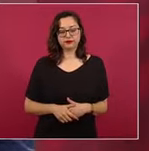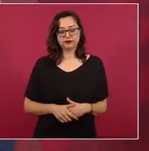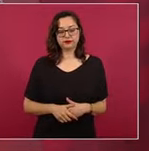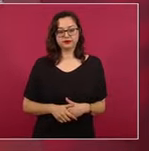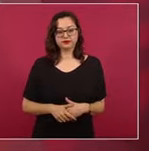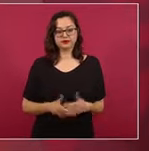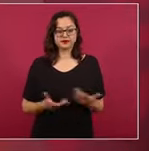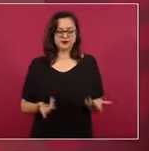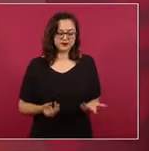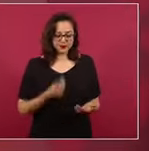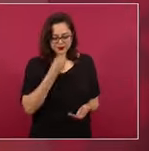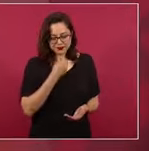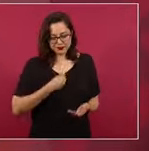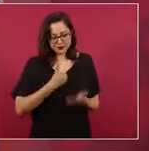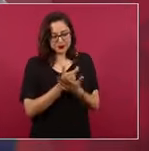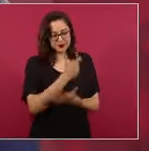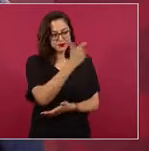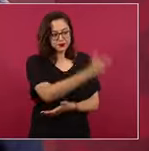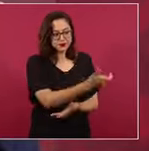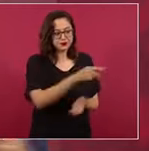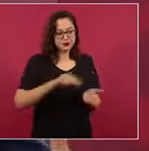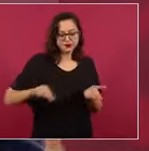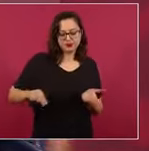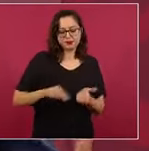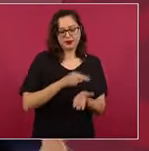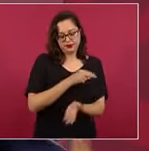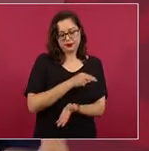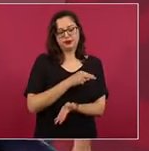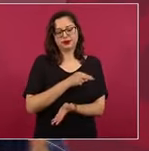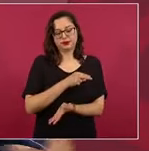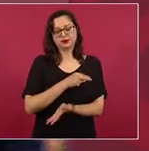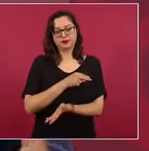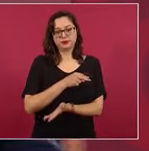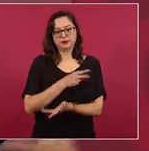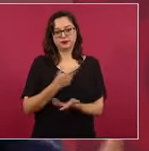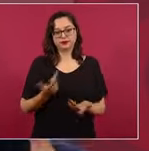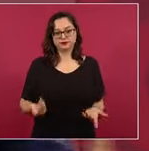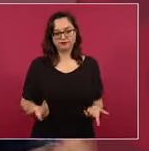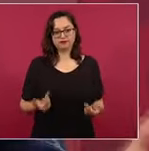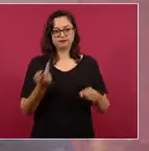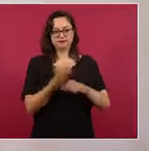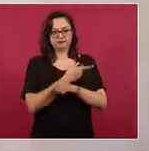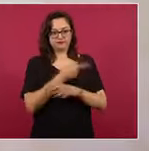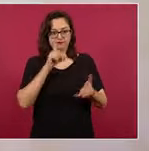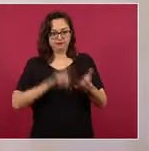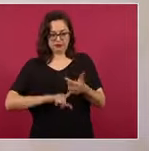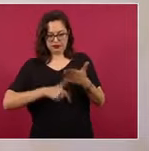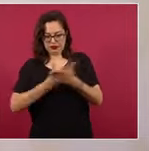Y ahí va, adicional, como la cuenta no está limpia,